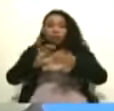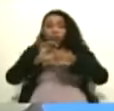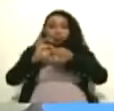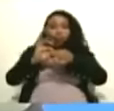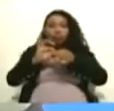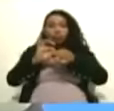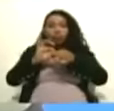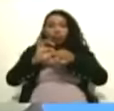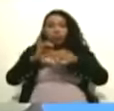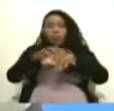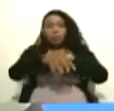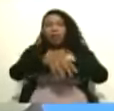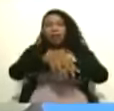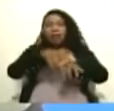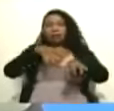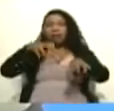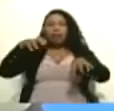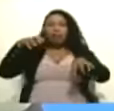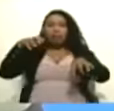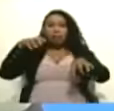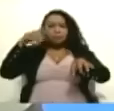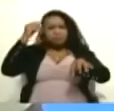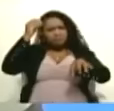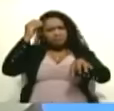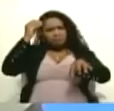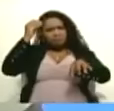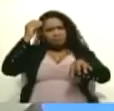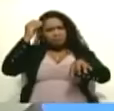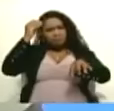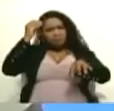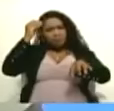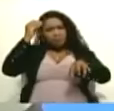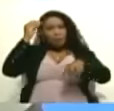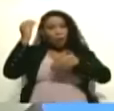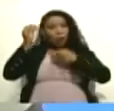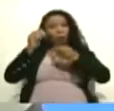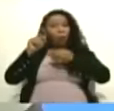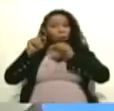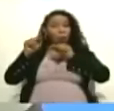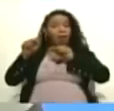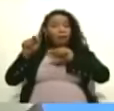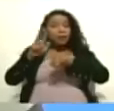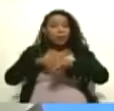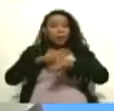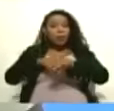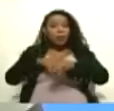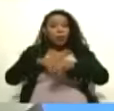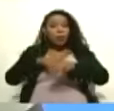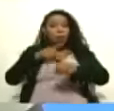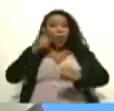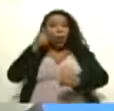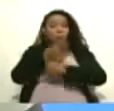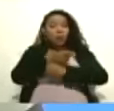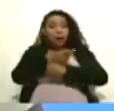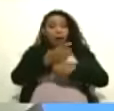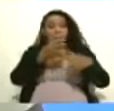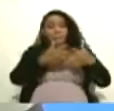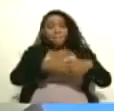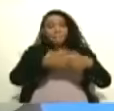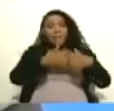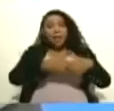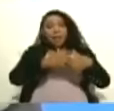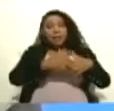inmensa mayoría Imagínate la fuerza que da eso que los obliga al alon móvil al lacayo de alon móvil que es presidente de